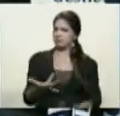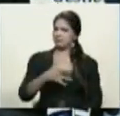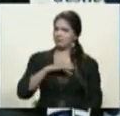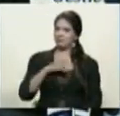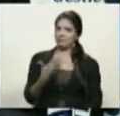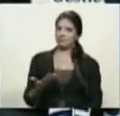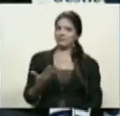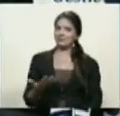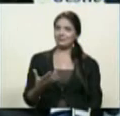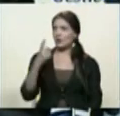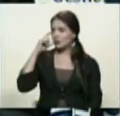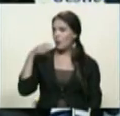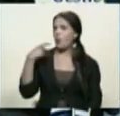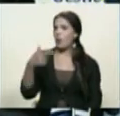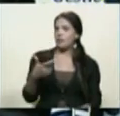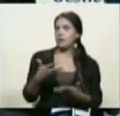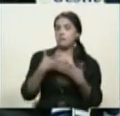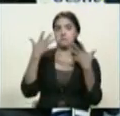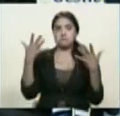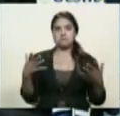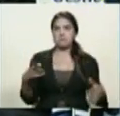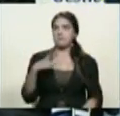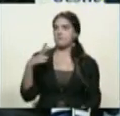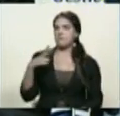cada día más grande